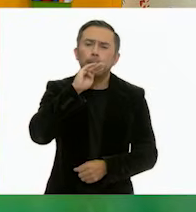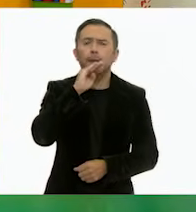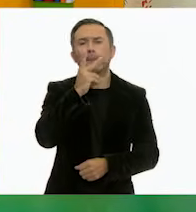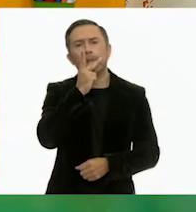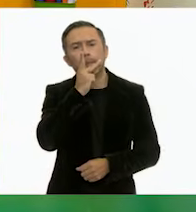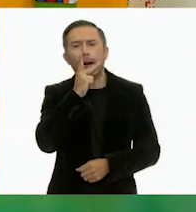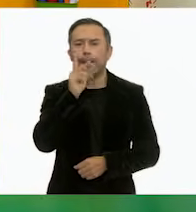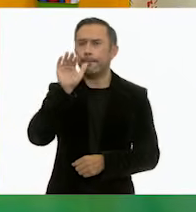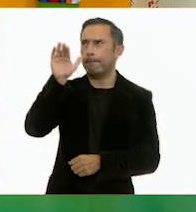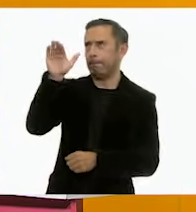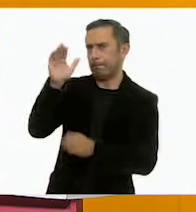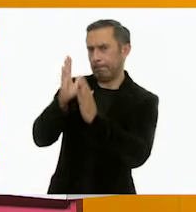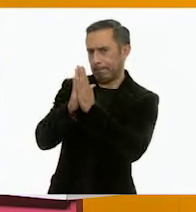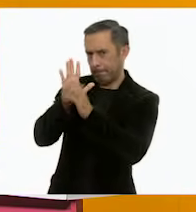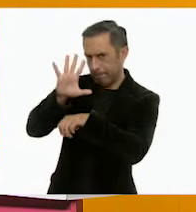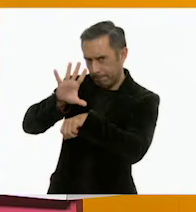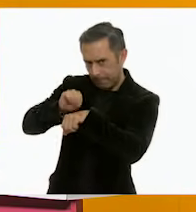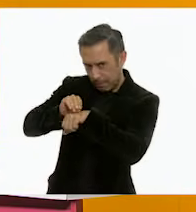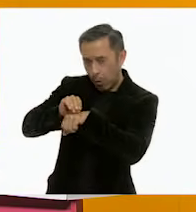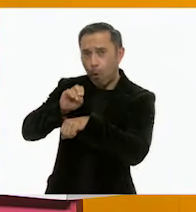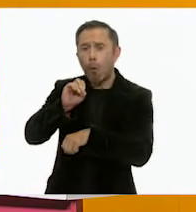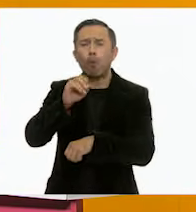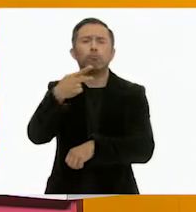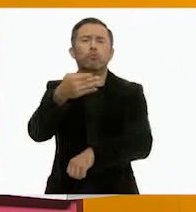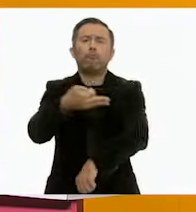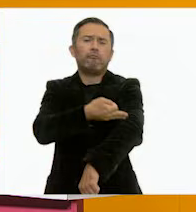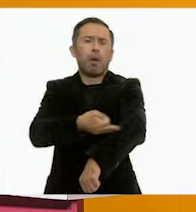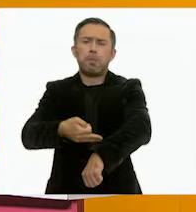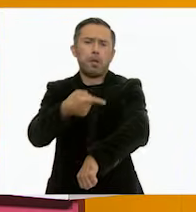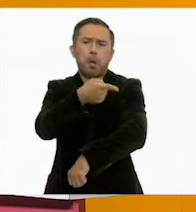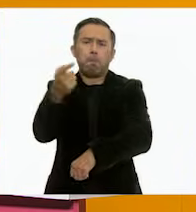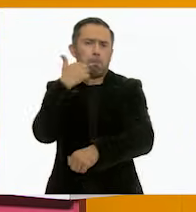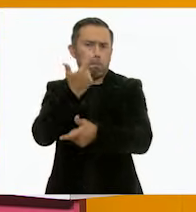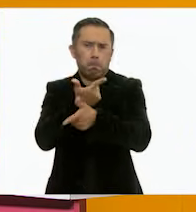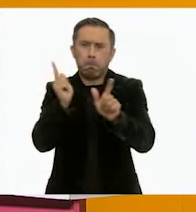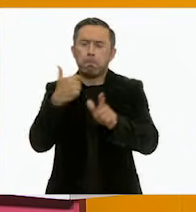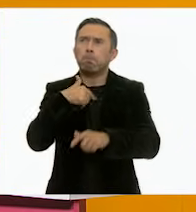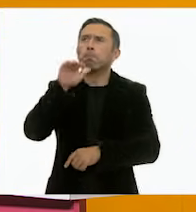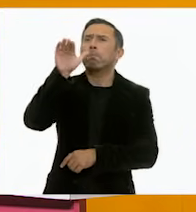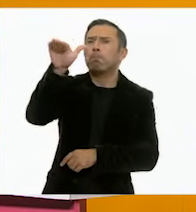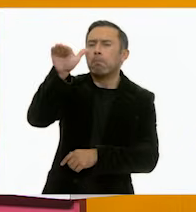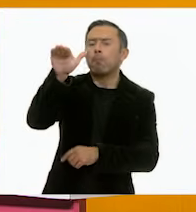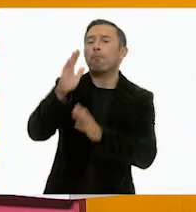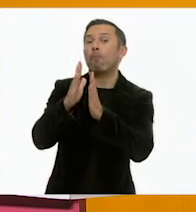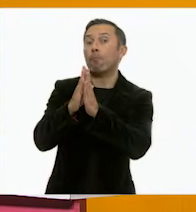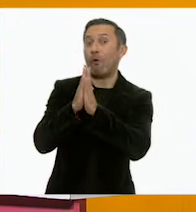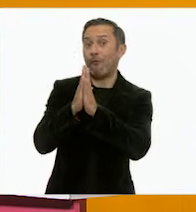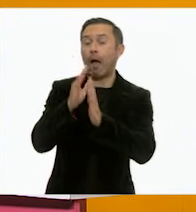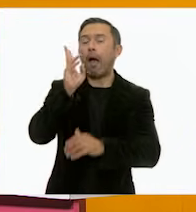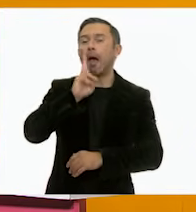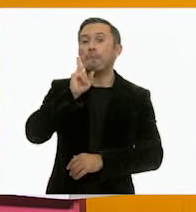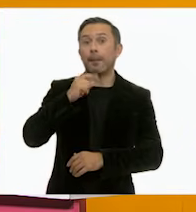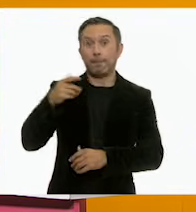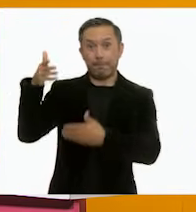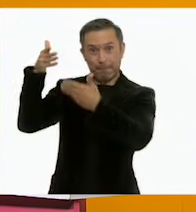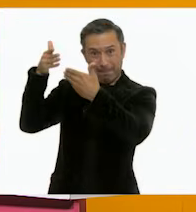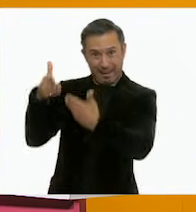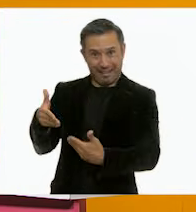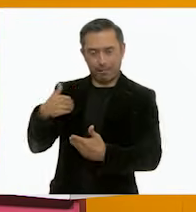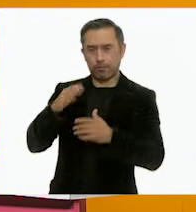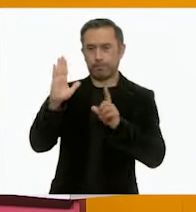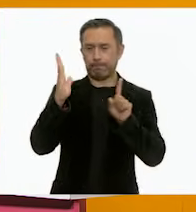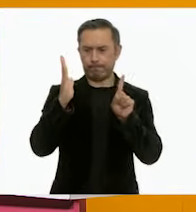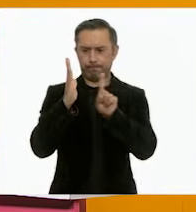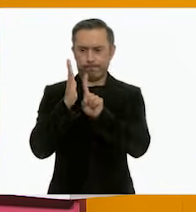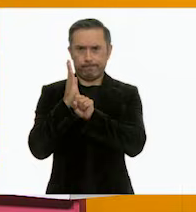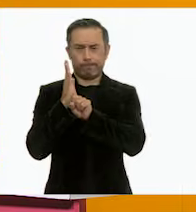papá o a alguien de su familia para que puedan ellos marcarse en la pared cuánto han